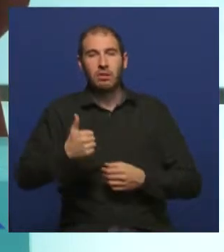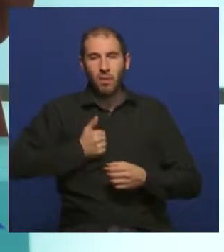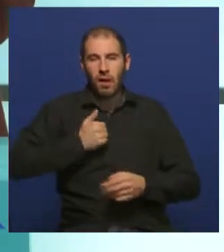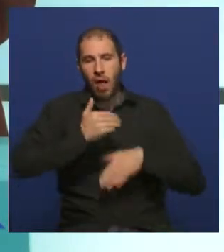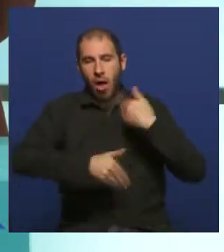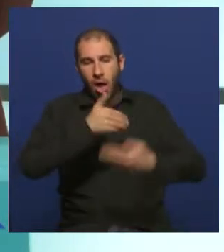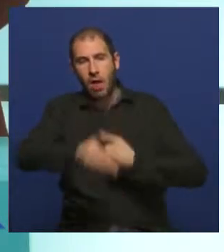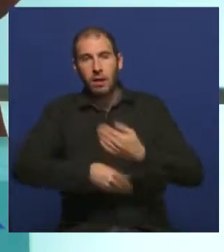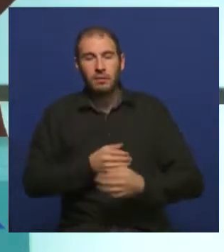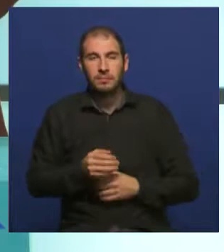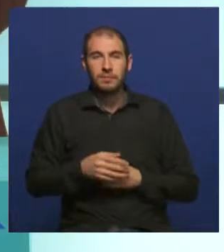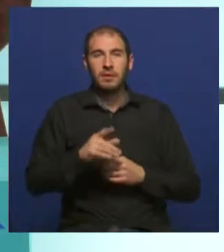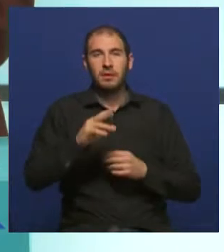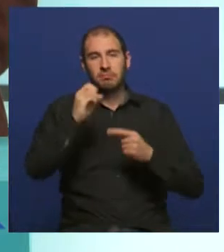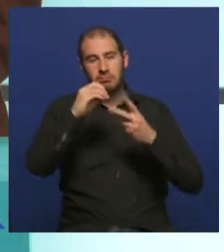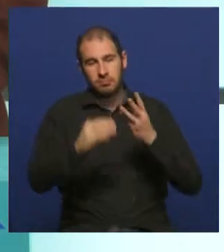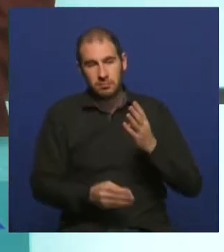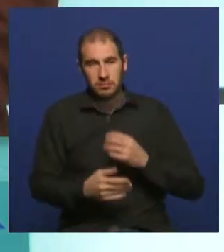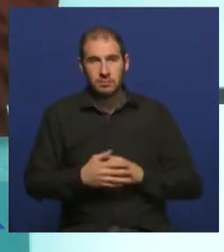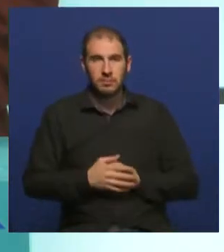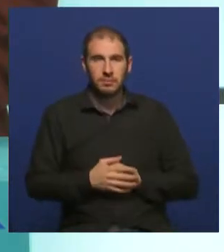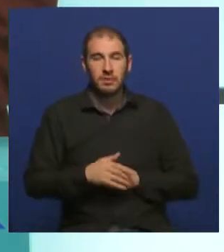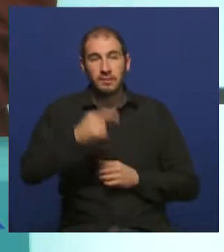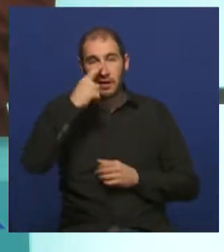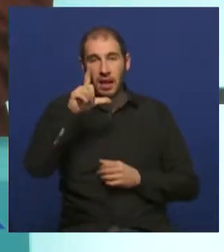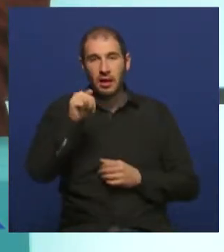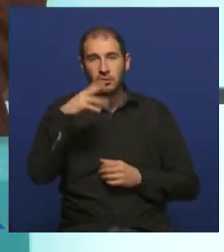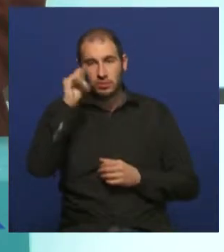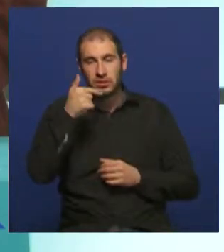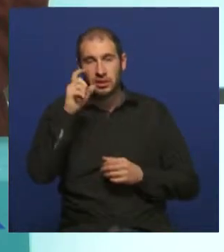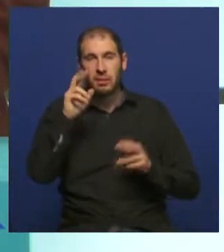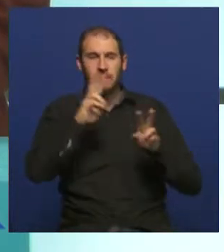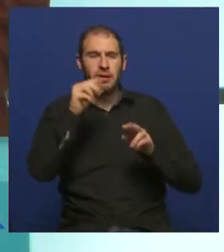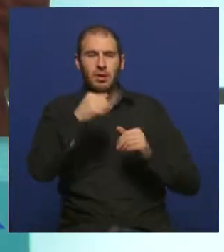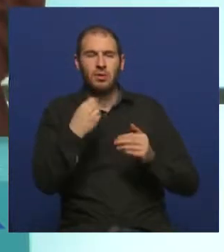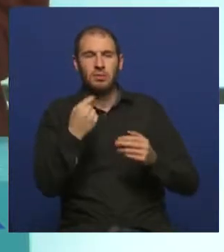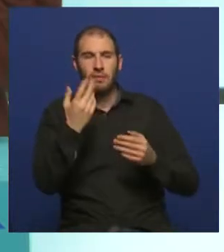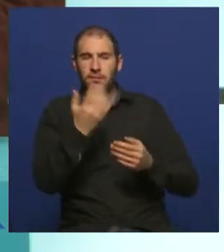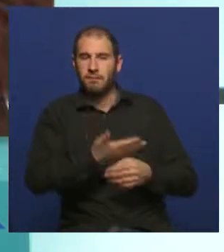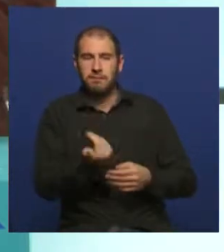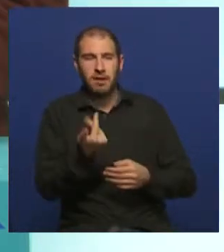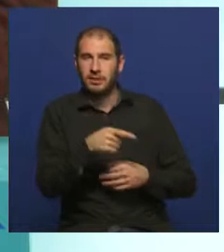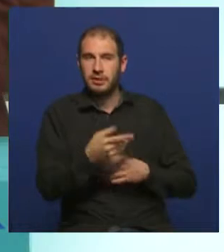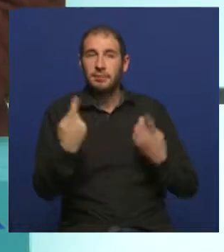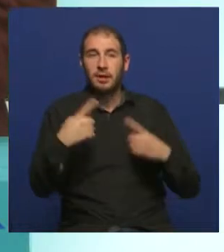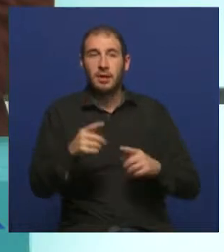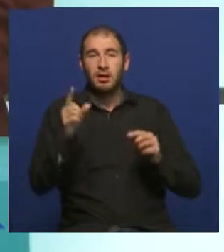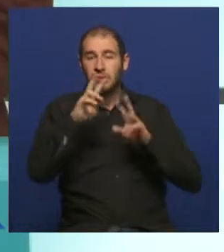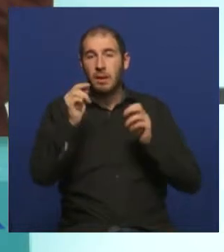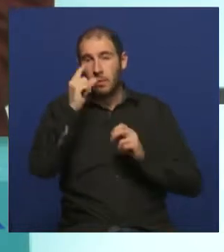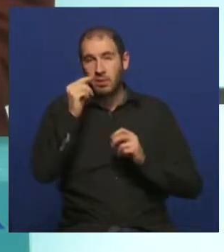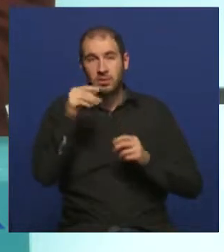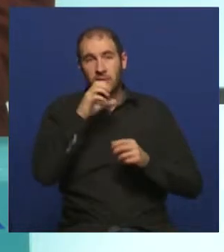del golpe, con Levington, con Lanusse. Finalmente Lanusse dice que a Perón no le va a dar el cuero, pero la situación política